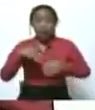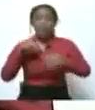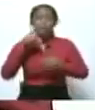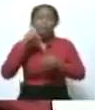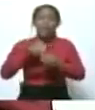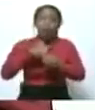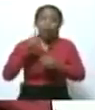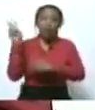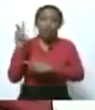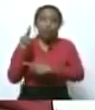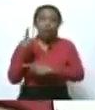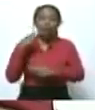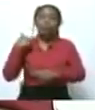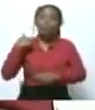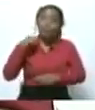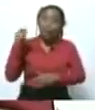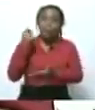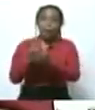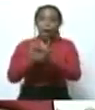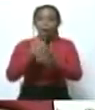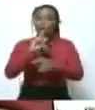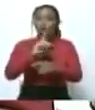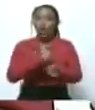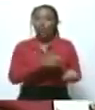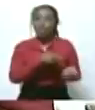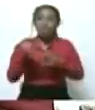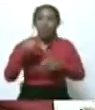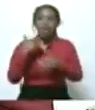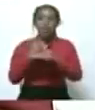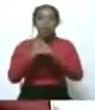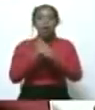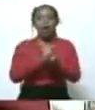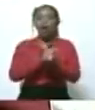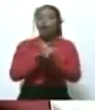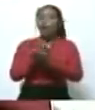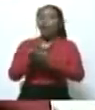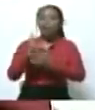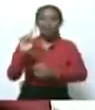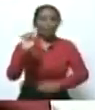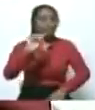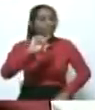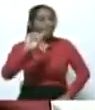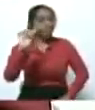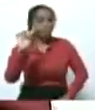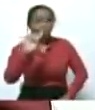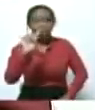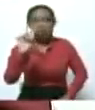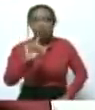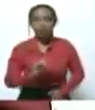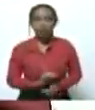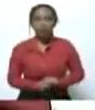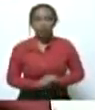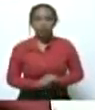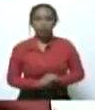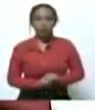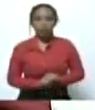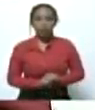pagarlo. No se lo van a llevar gratis. No. No.